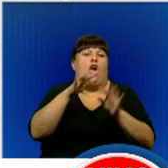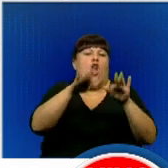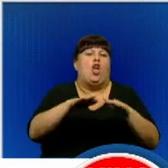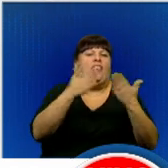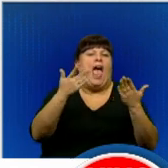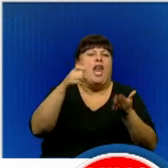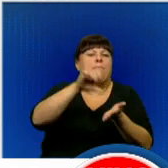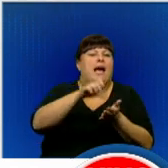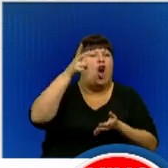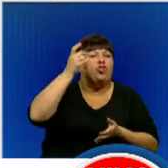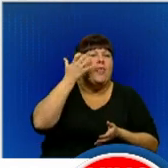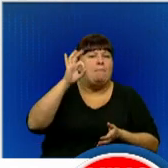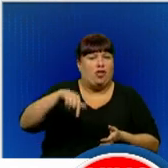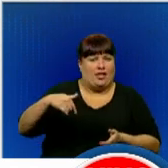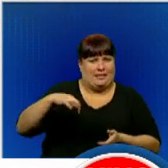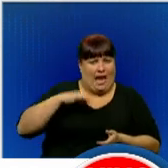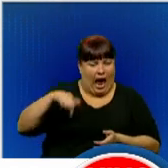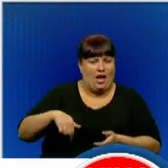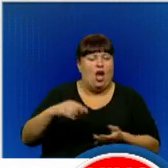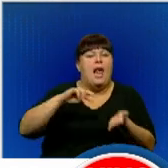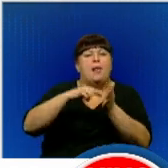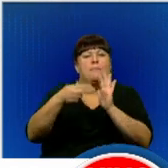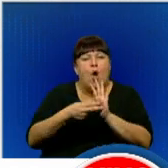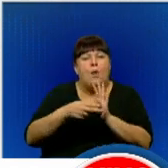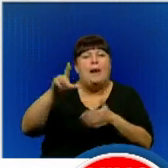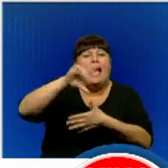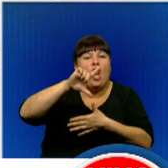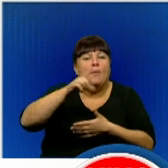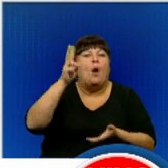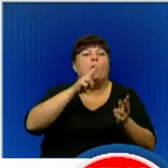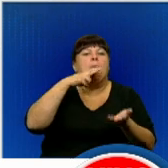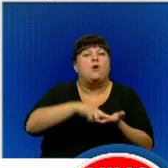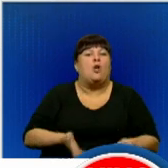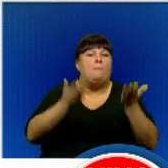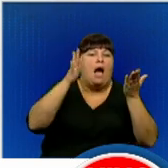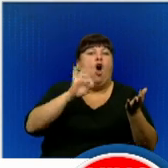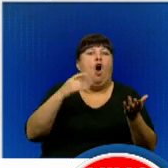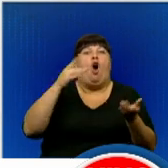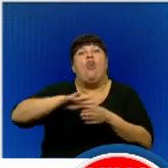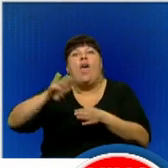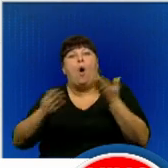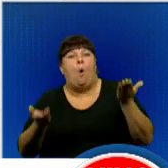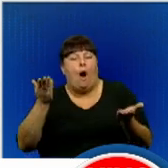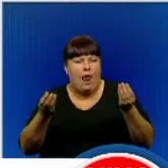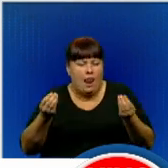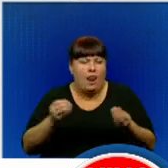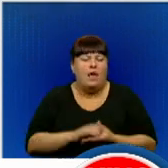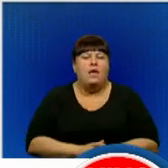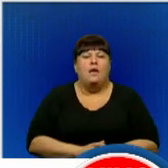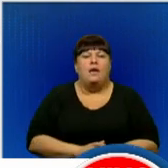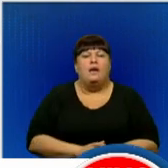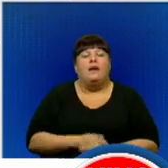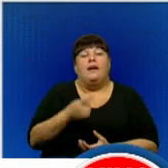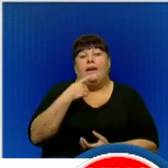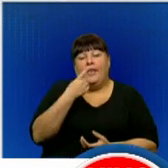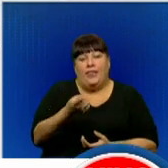diario 'el país' del 8 de mayo de este año el dilema latinoamérica es subir impuestos o el abismo de la deuda este que